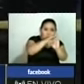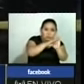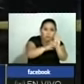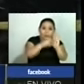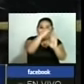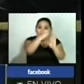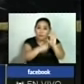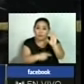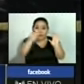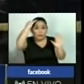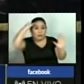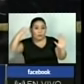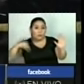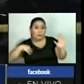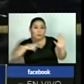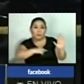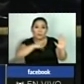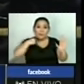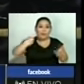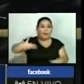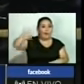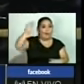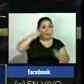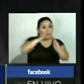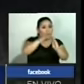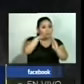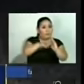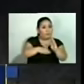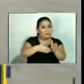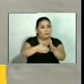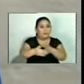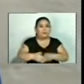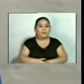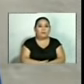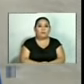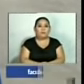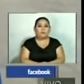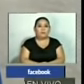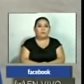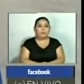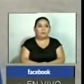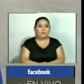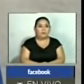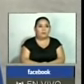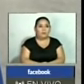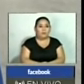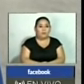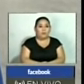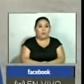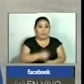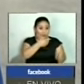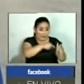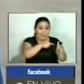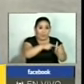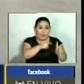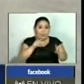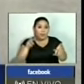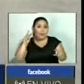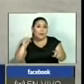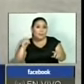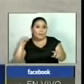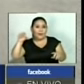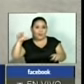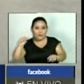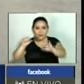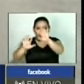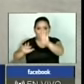de asesinatos de mujeres desde que inició la cuarentena. miembro activo de la MS-13, por